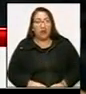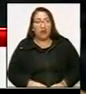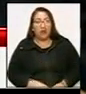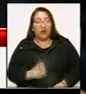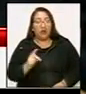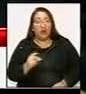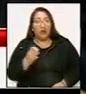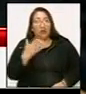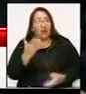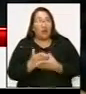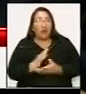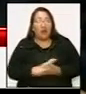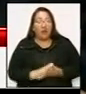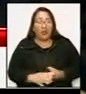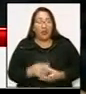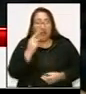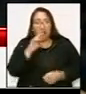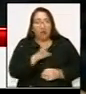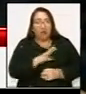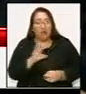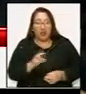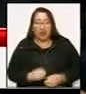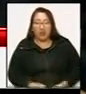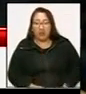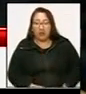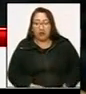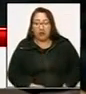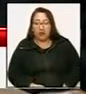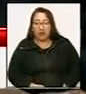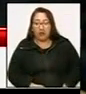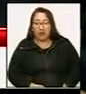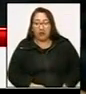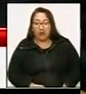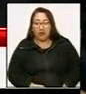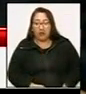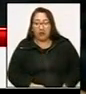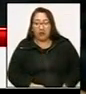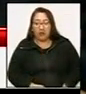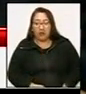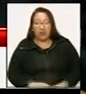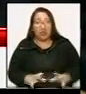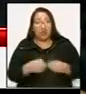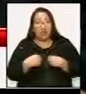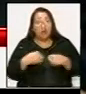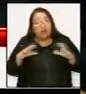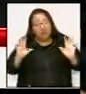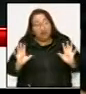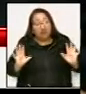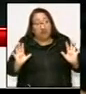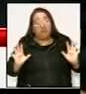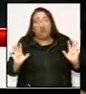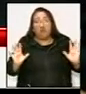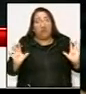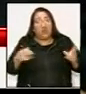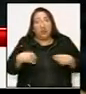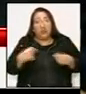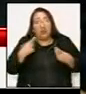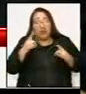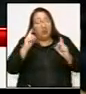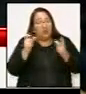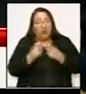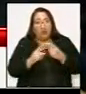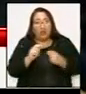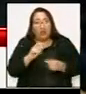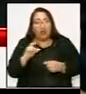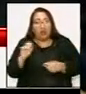perjudica, no vemos que haya un prejuicio, y si hay que reconocer algo, hay que reconocer, según dijo el